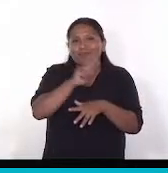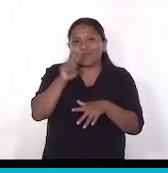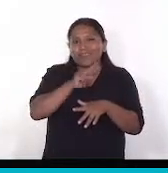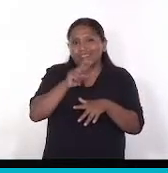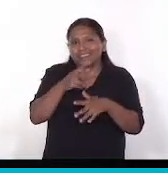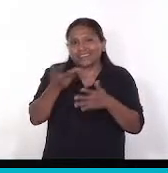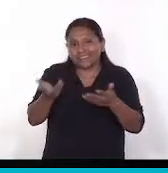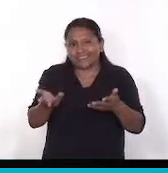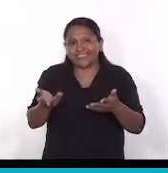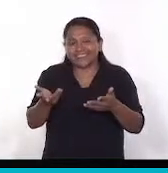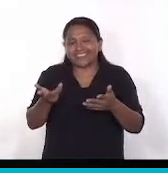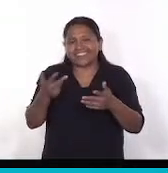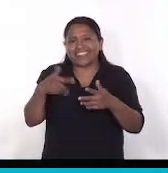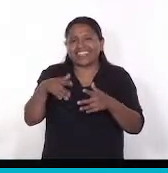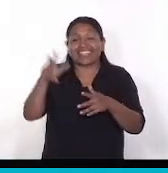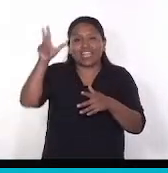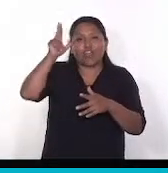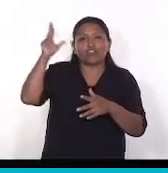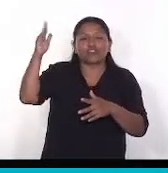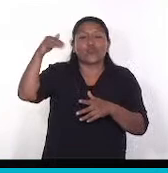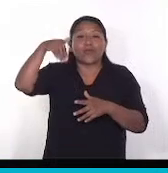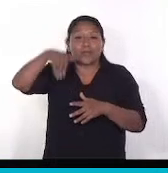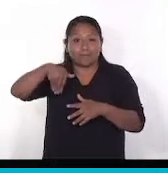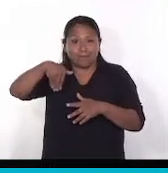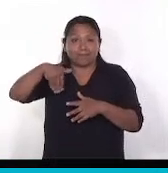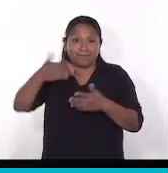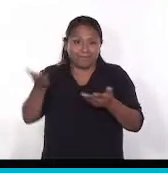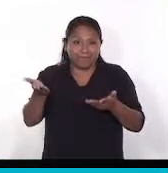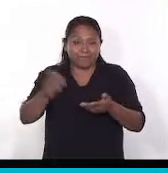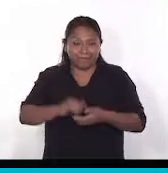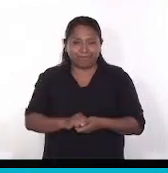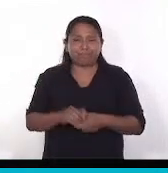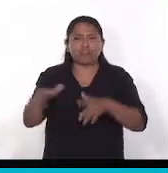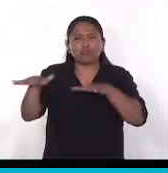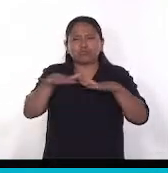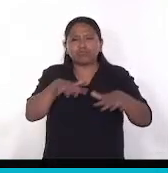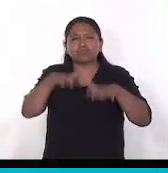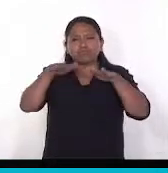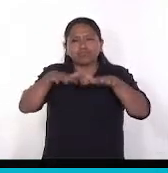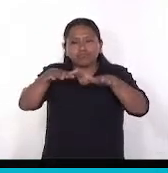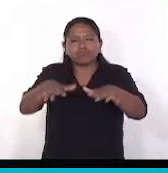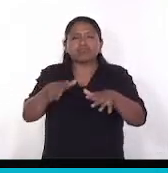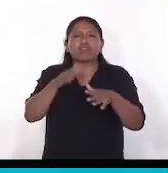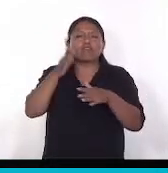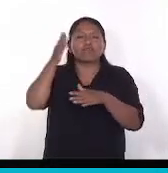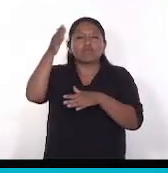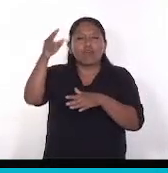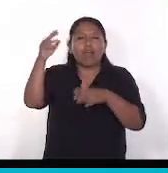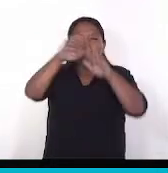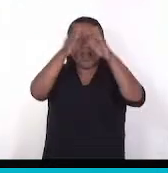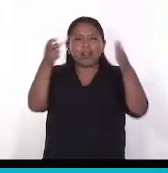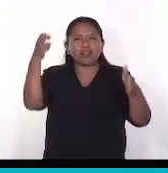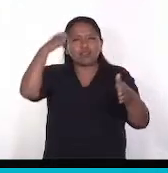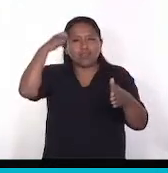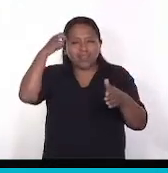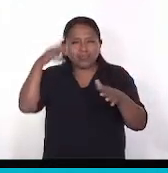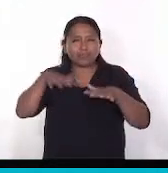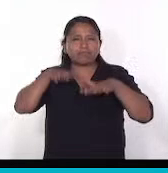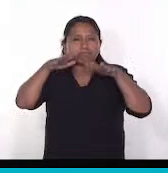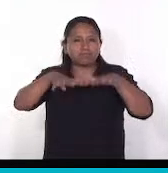mujeres en este 8M, que nos movilizamos al Congreso justamente